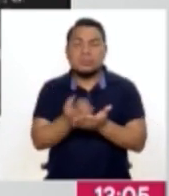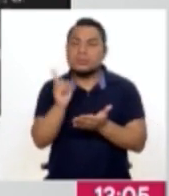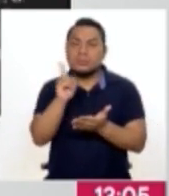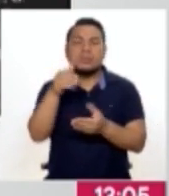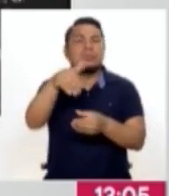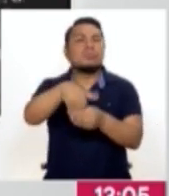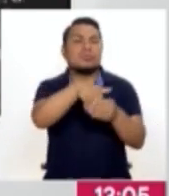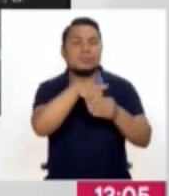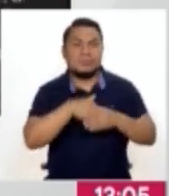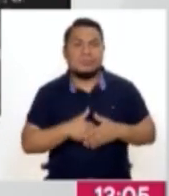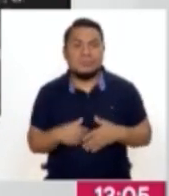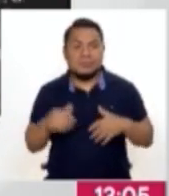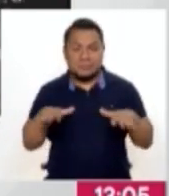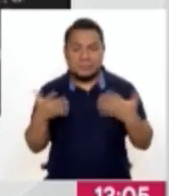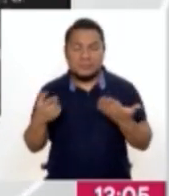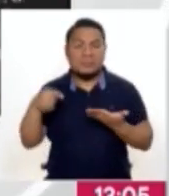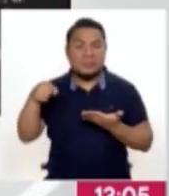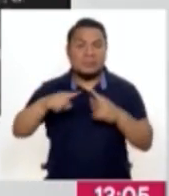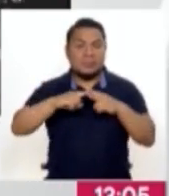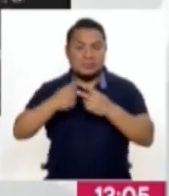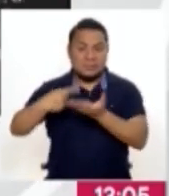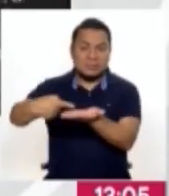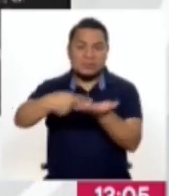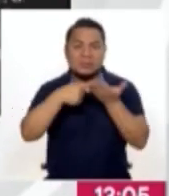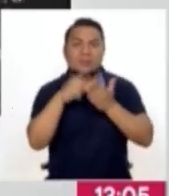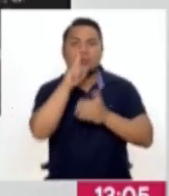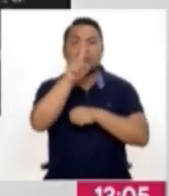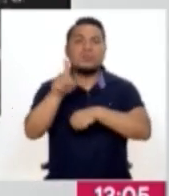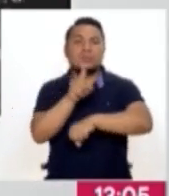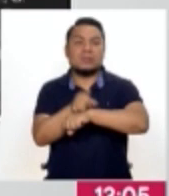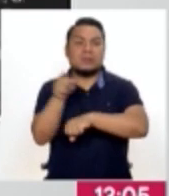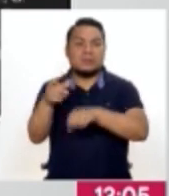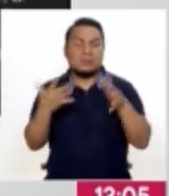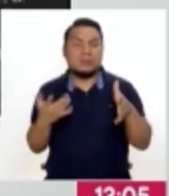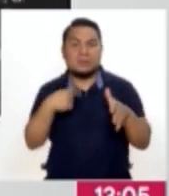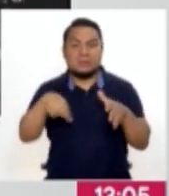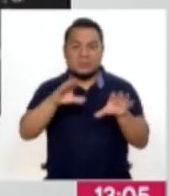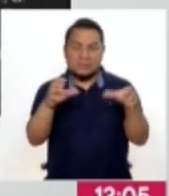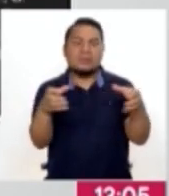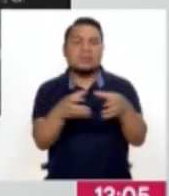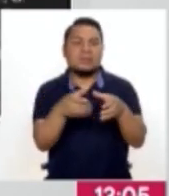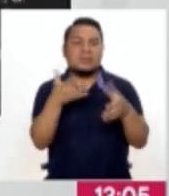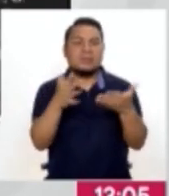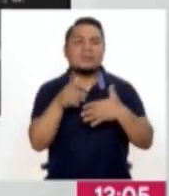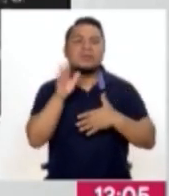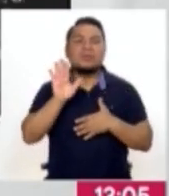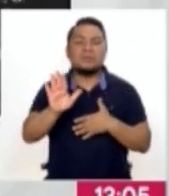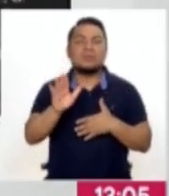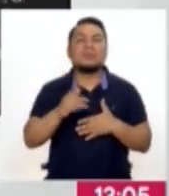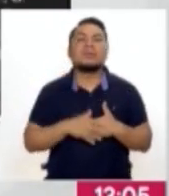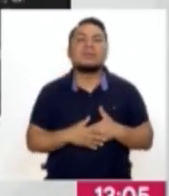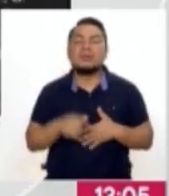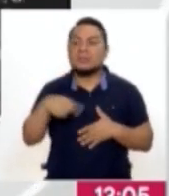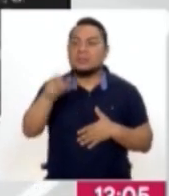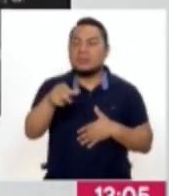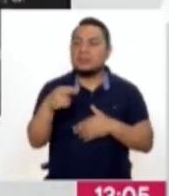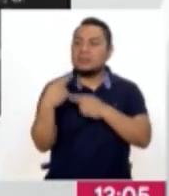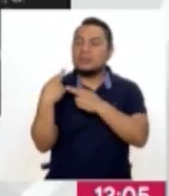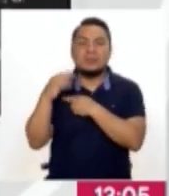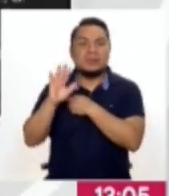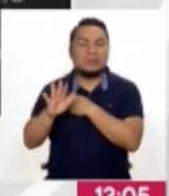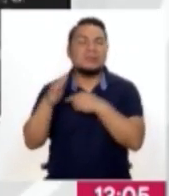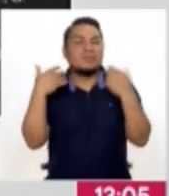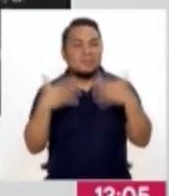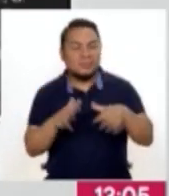votación. Ha habido un debate de aproximadamente una hora en la cual las bancadas parlamentarias, a través de sus voceros y representantes,